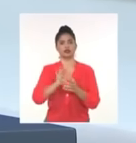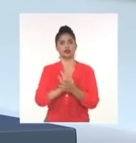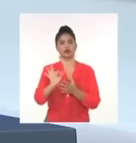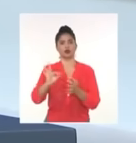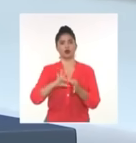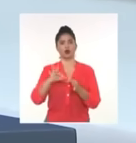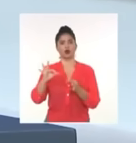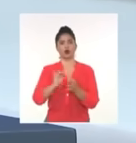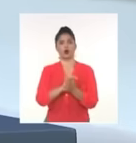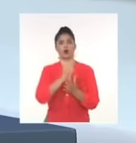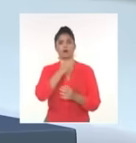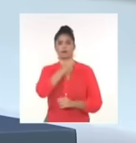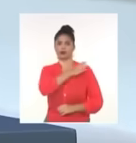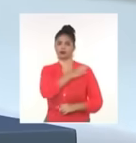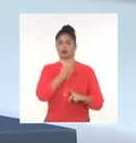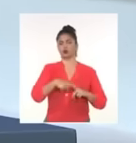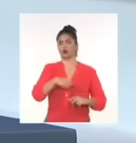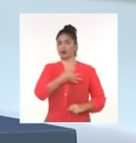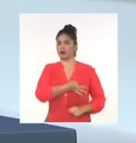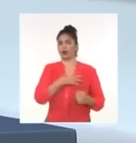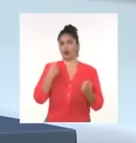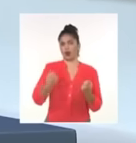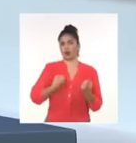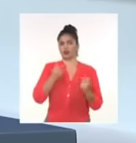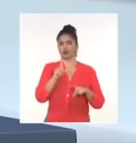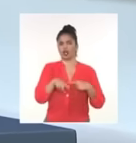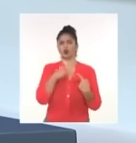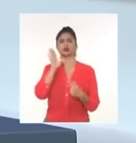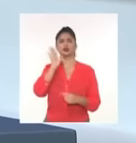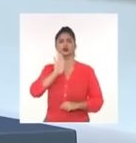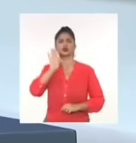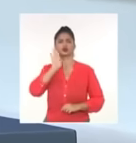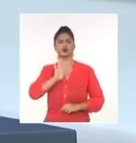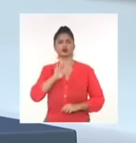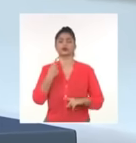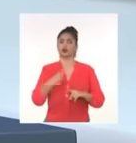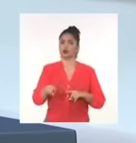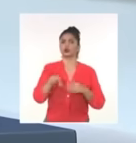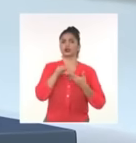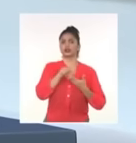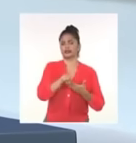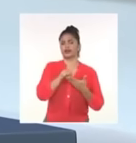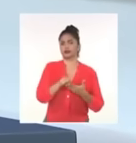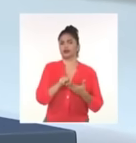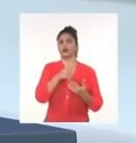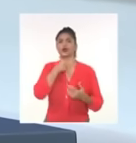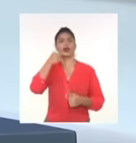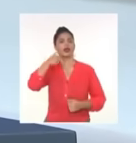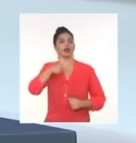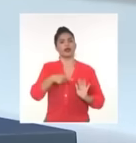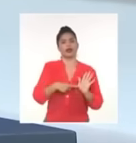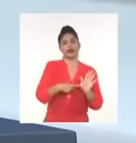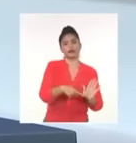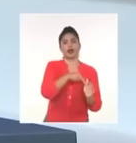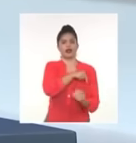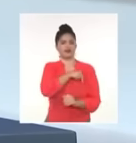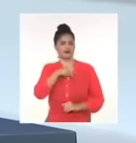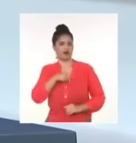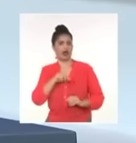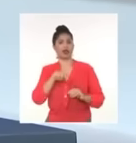las medallas Combatiente de la Lucha contra Bandidos por el servicio ejemplar en las FARC, de la alfabetización,